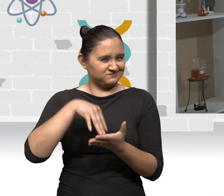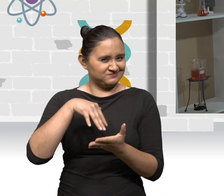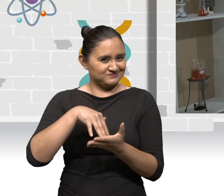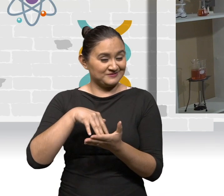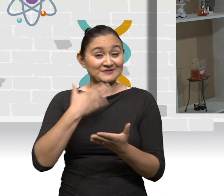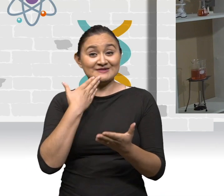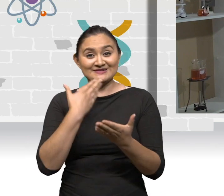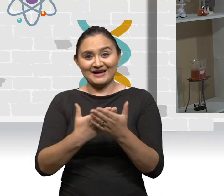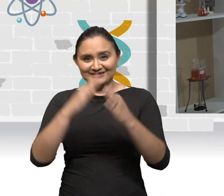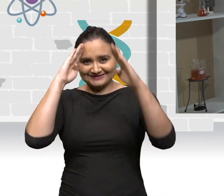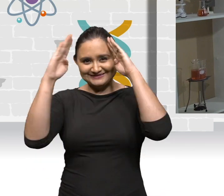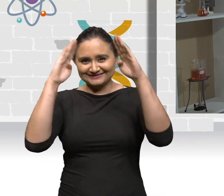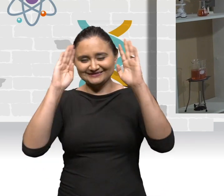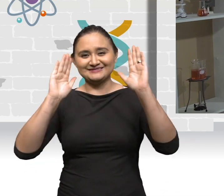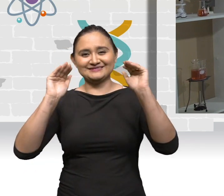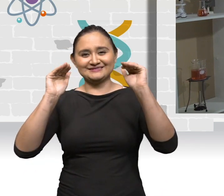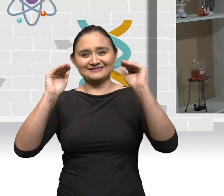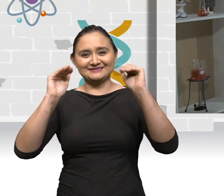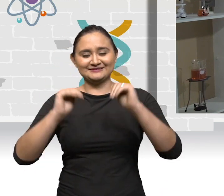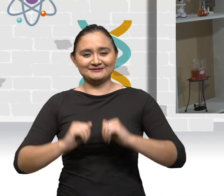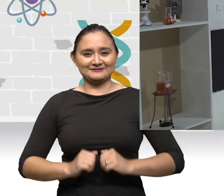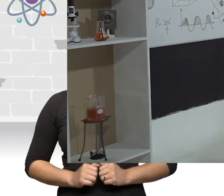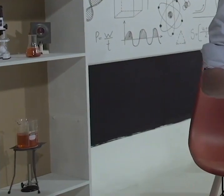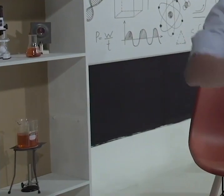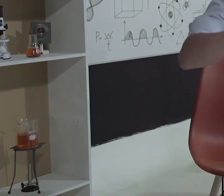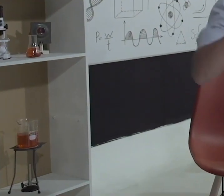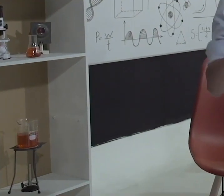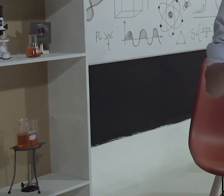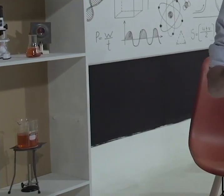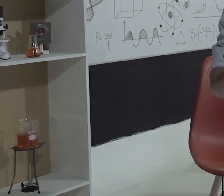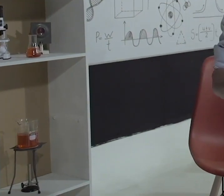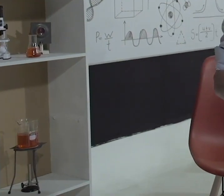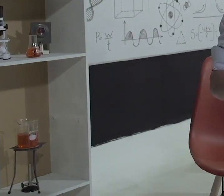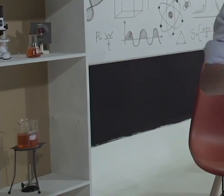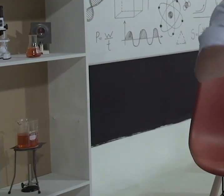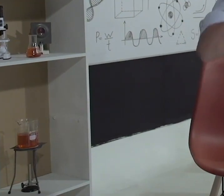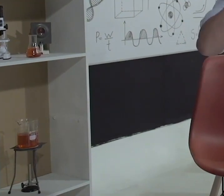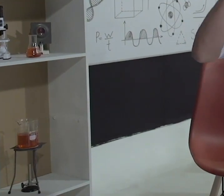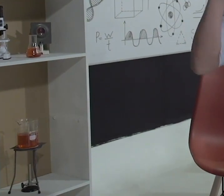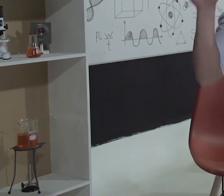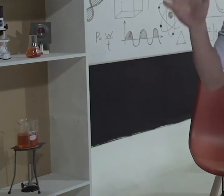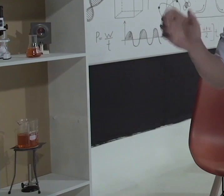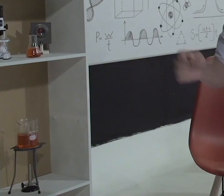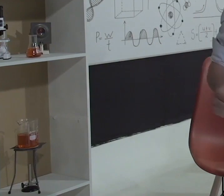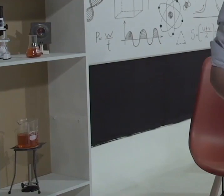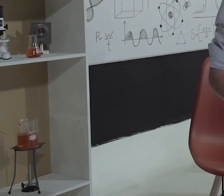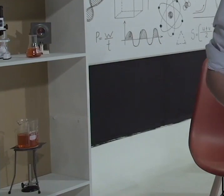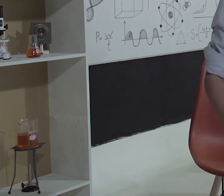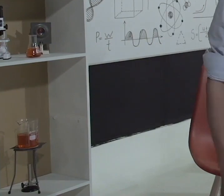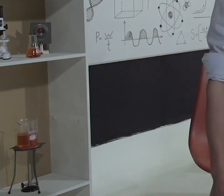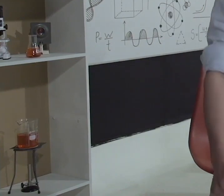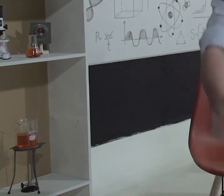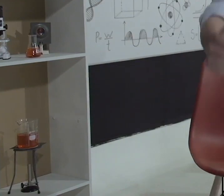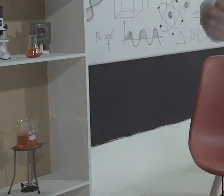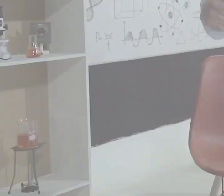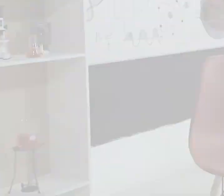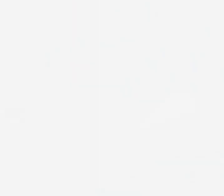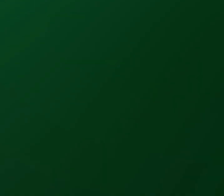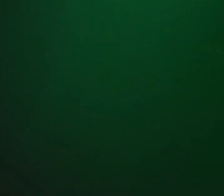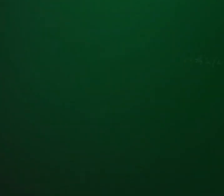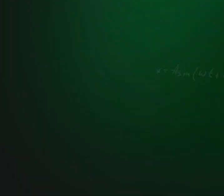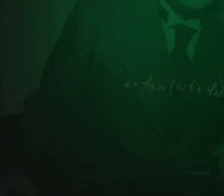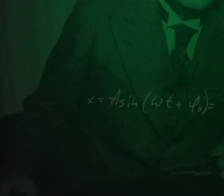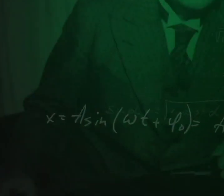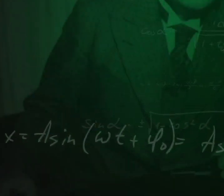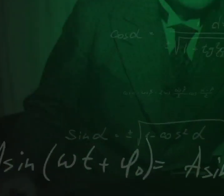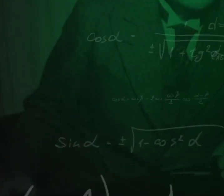y podrás aplicarlos en tu vida diaria. Además, ahora entiendes mejor el mundo que te rodea. ¡Hasta la próxima!